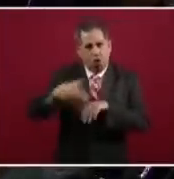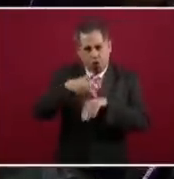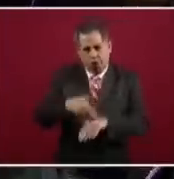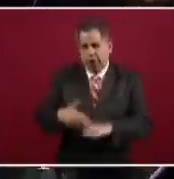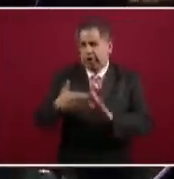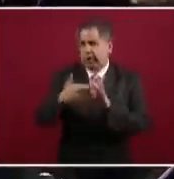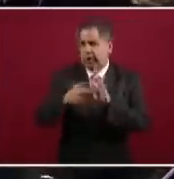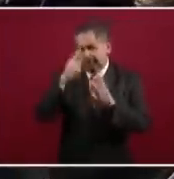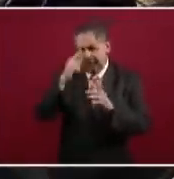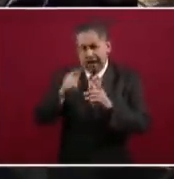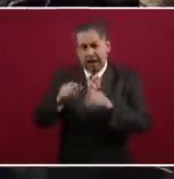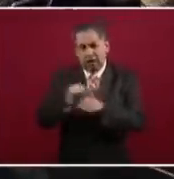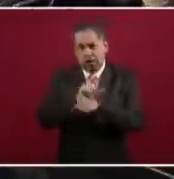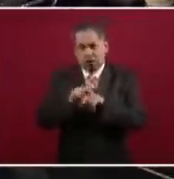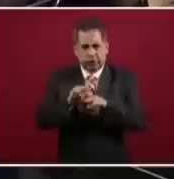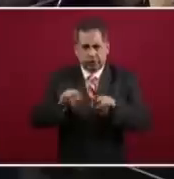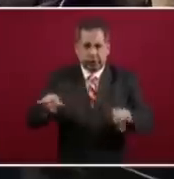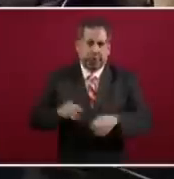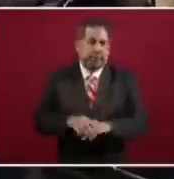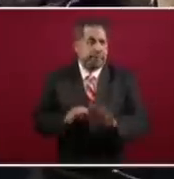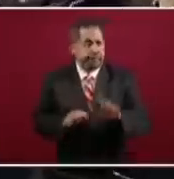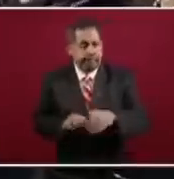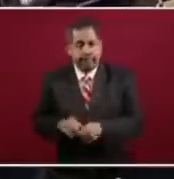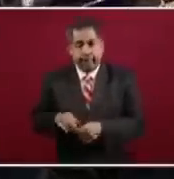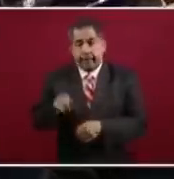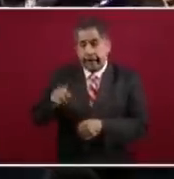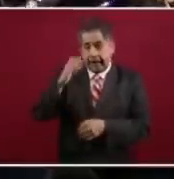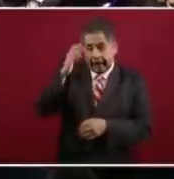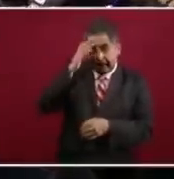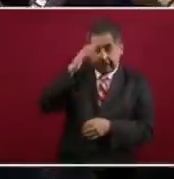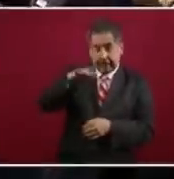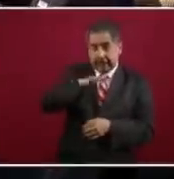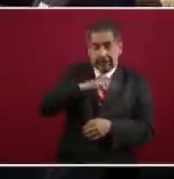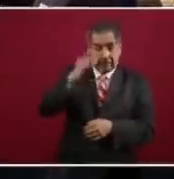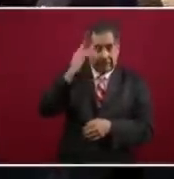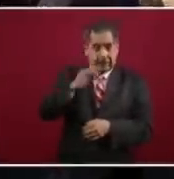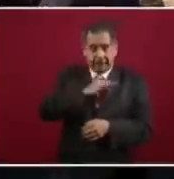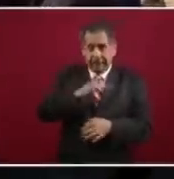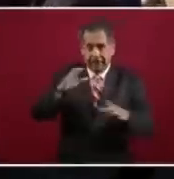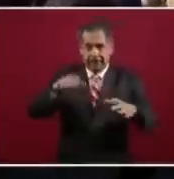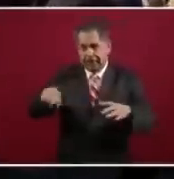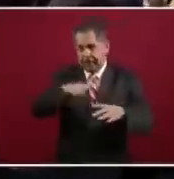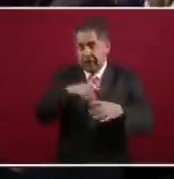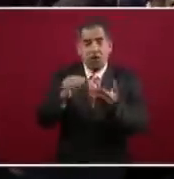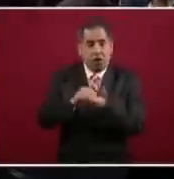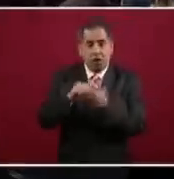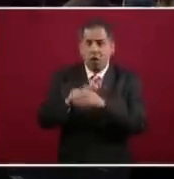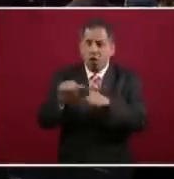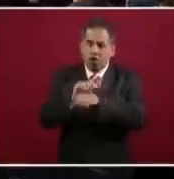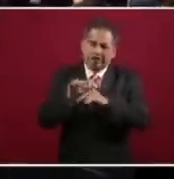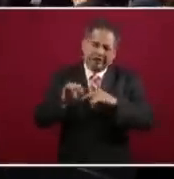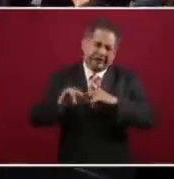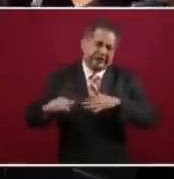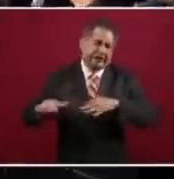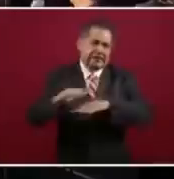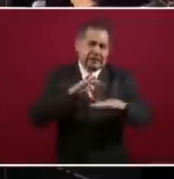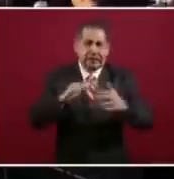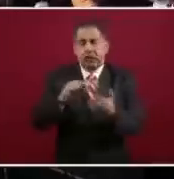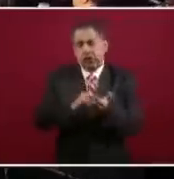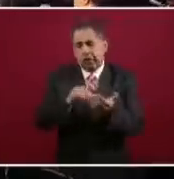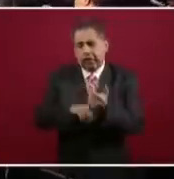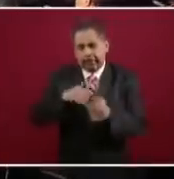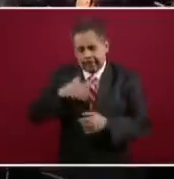absolutamente pero conociendo ahí la zona y ese pensamiento que todavía prevalece